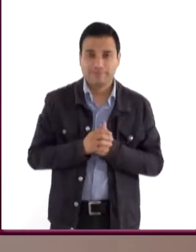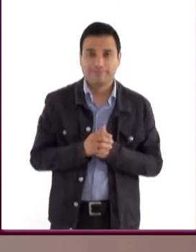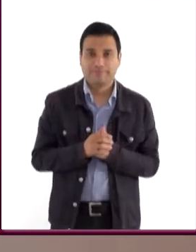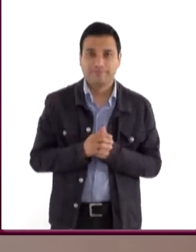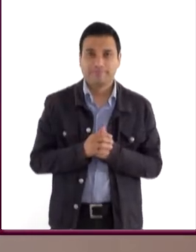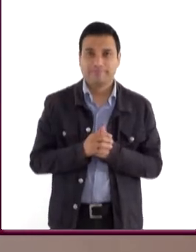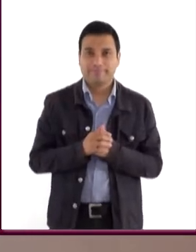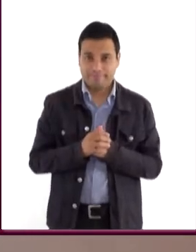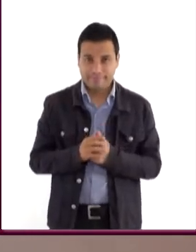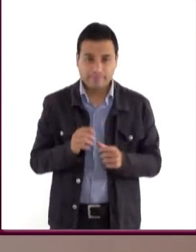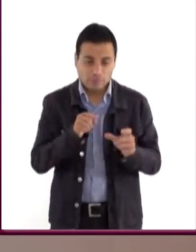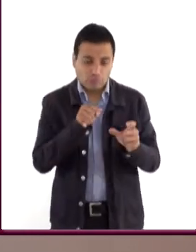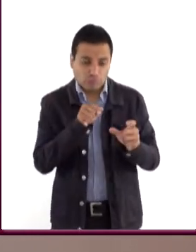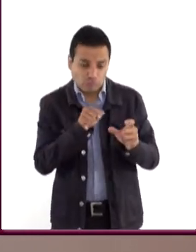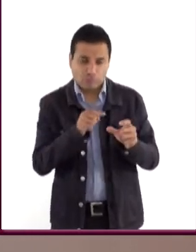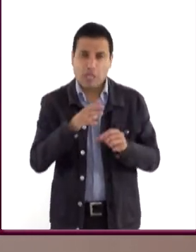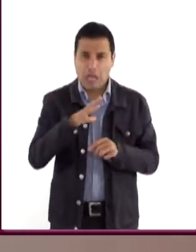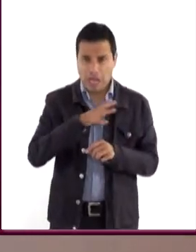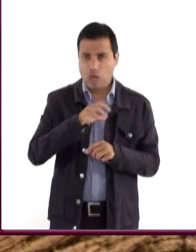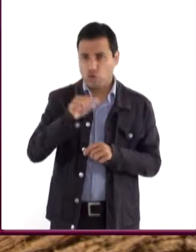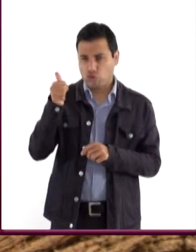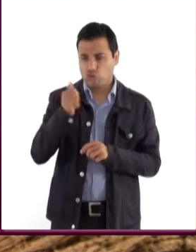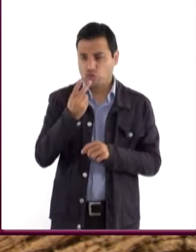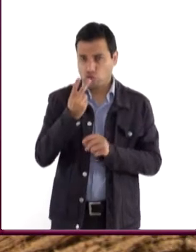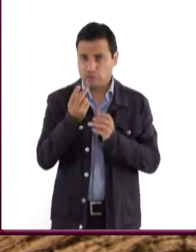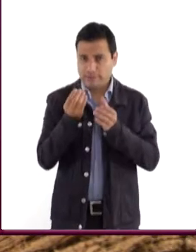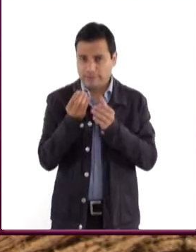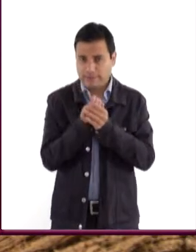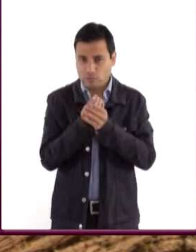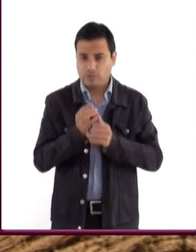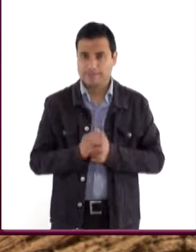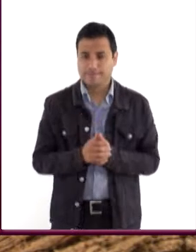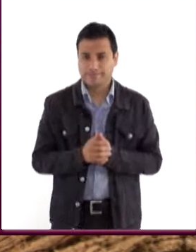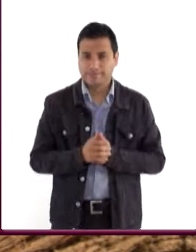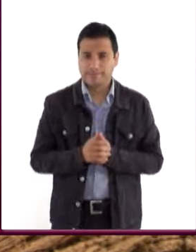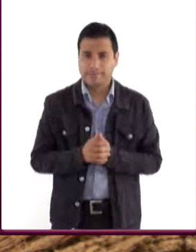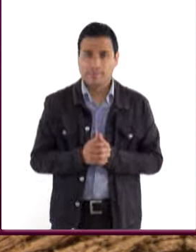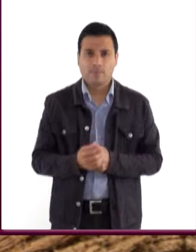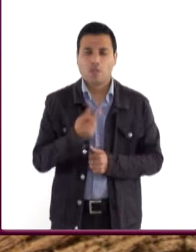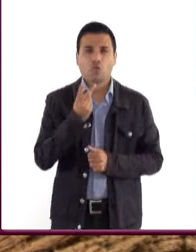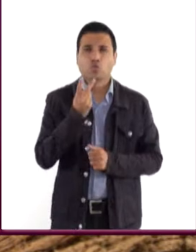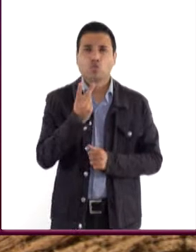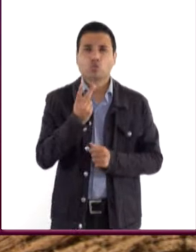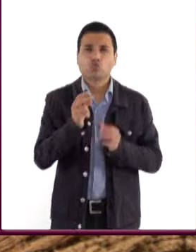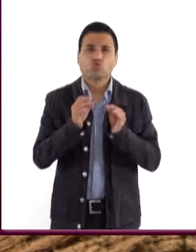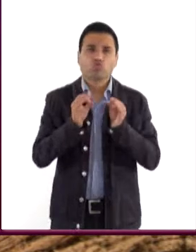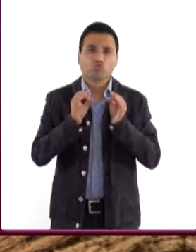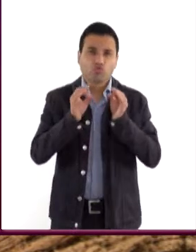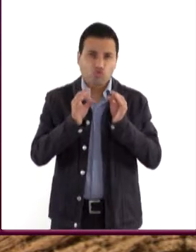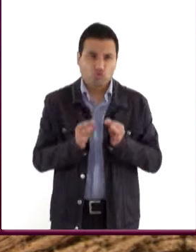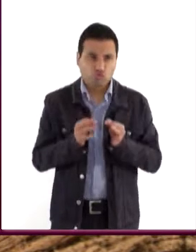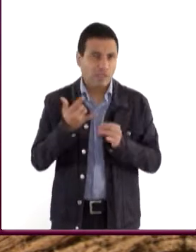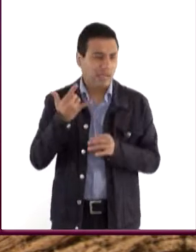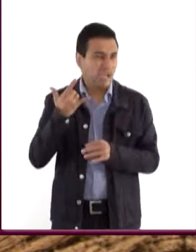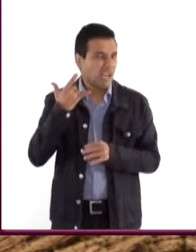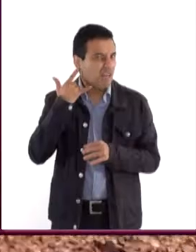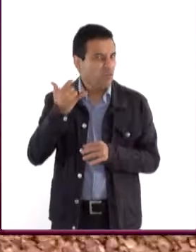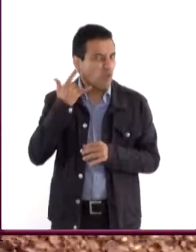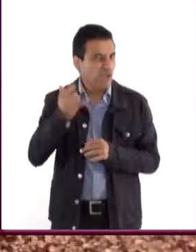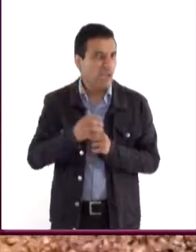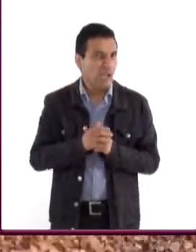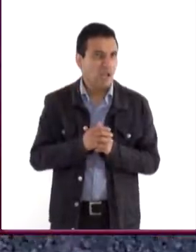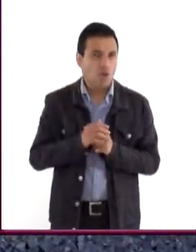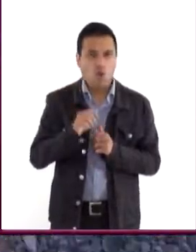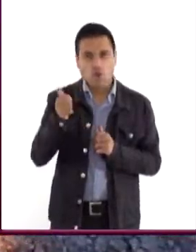Como este escarabajo, existen otras dos especies. Dos de ellas están en California y una más está en